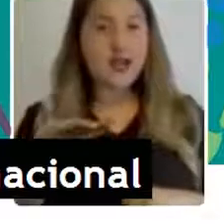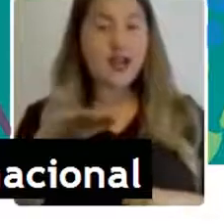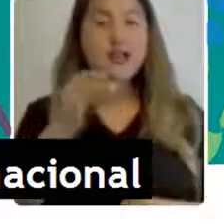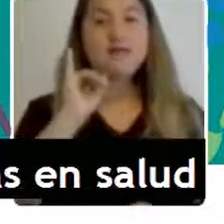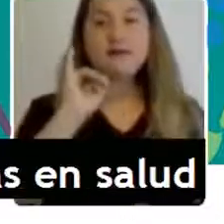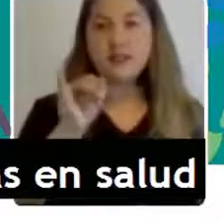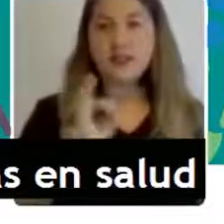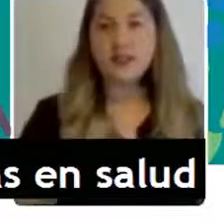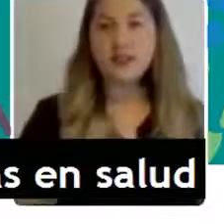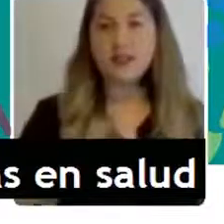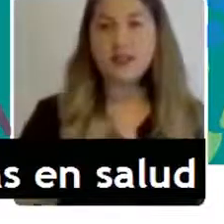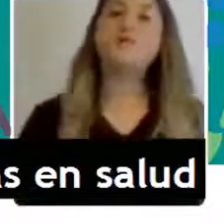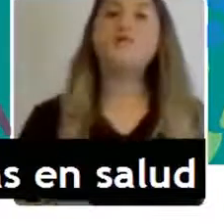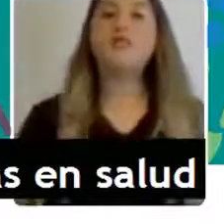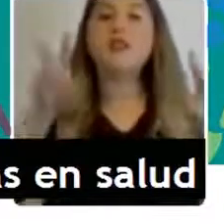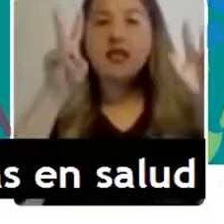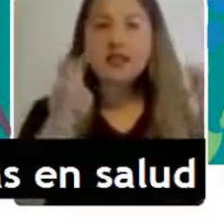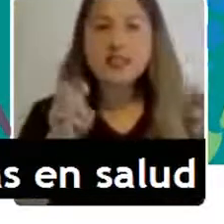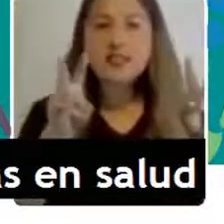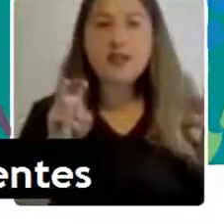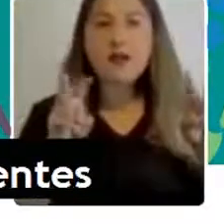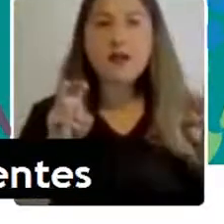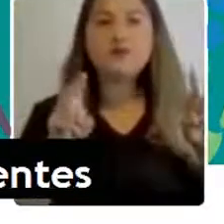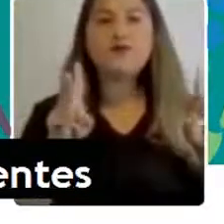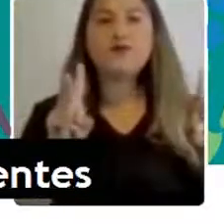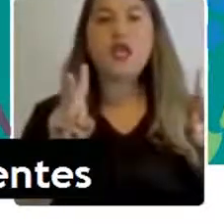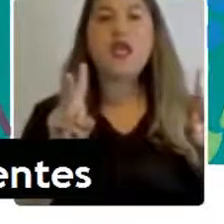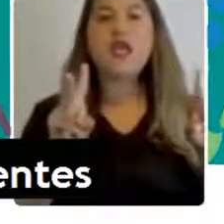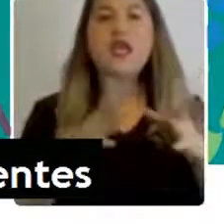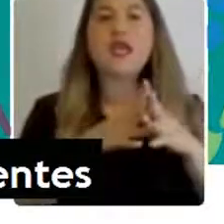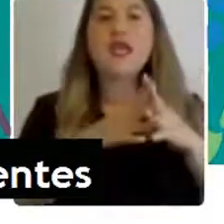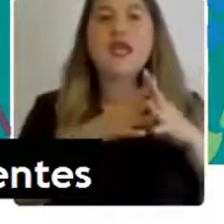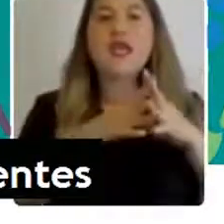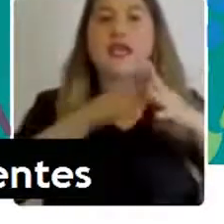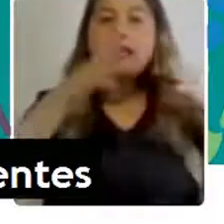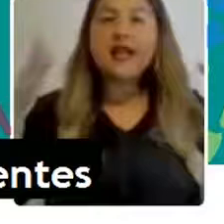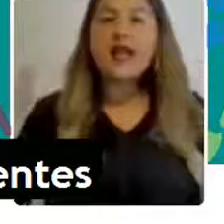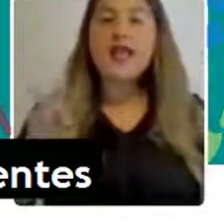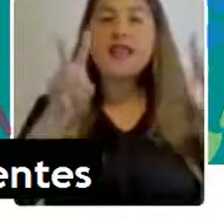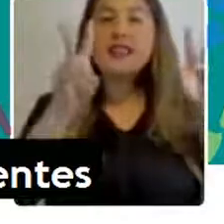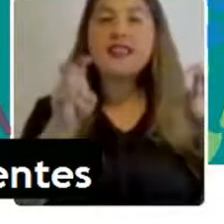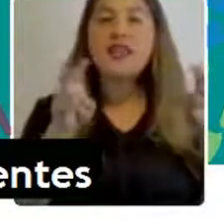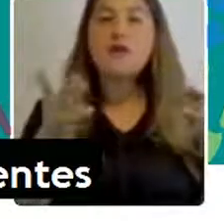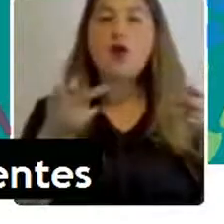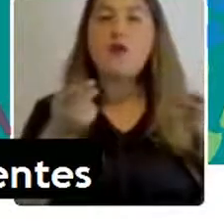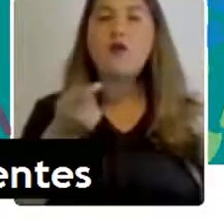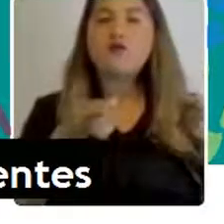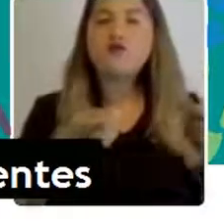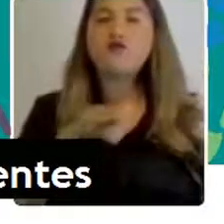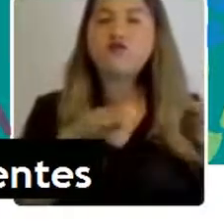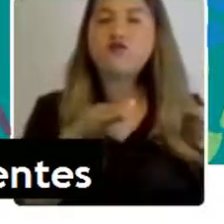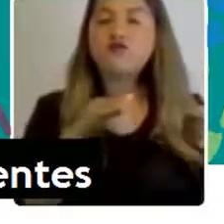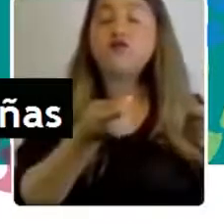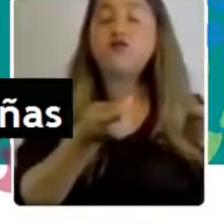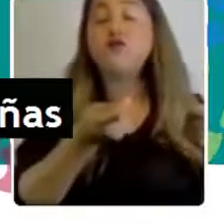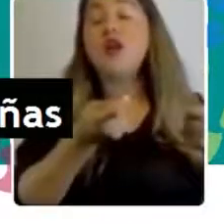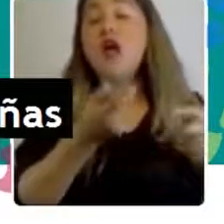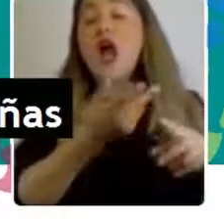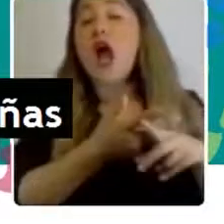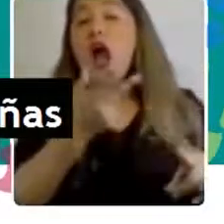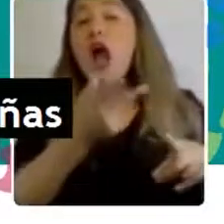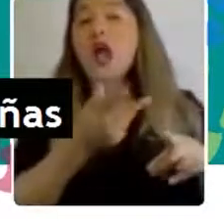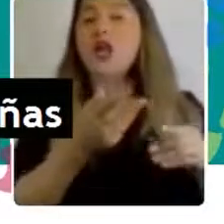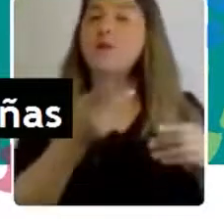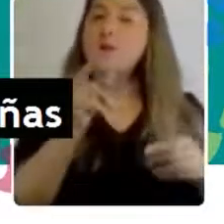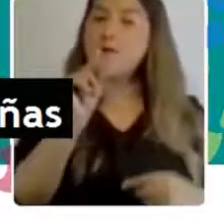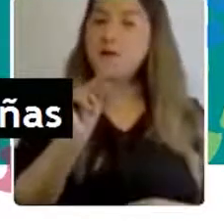cobertura nacional, que es el Sistema de Garantía Explícita en Salud, hay dos enfermedades que son propiamente enfermedades poco frecuentes y algunos tipos